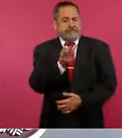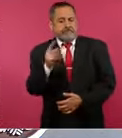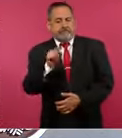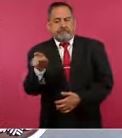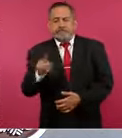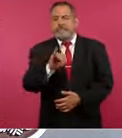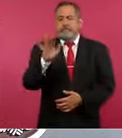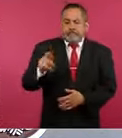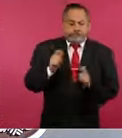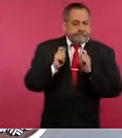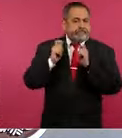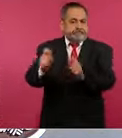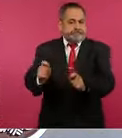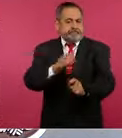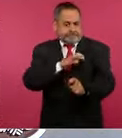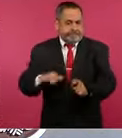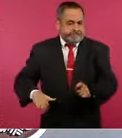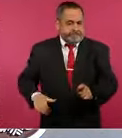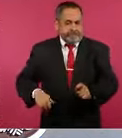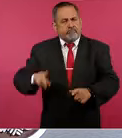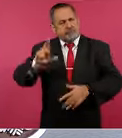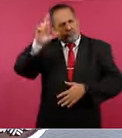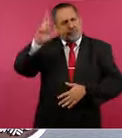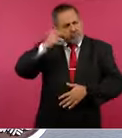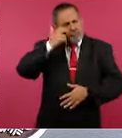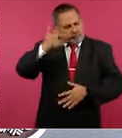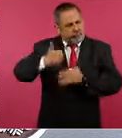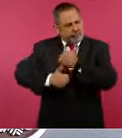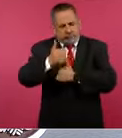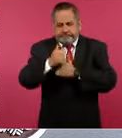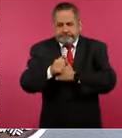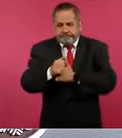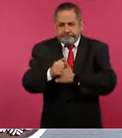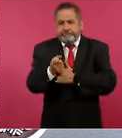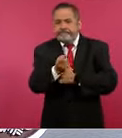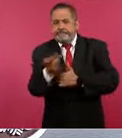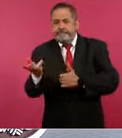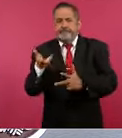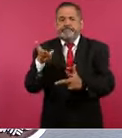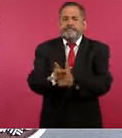algún momento manifestaron su deseo de competir.